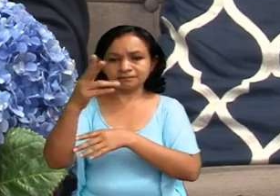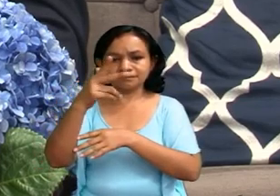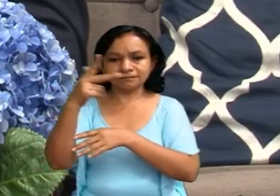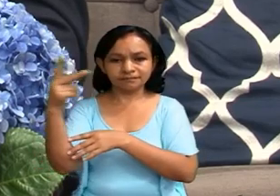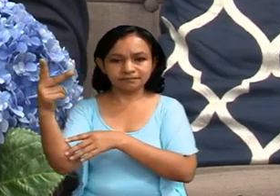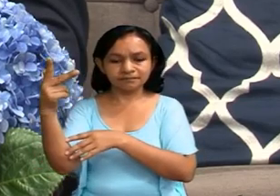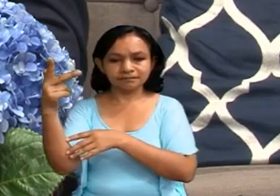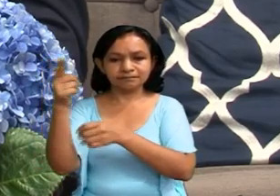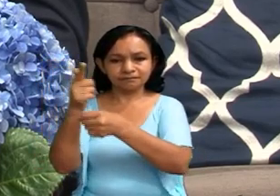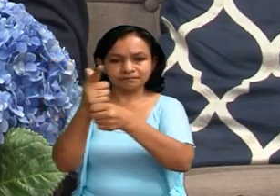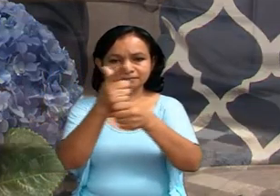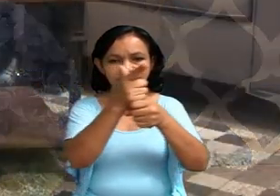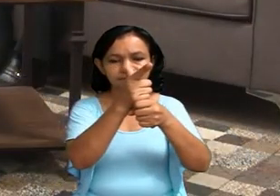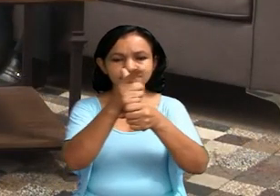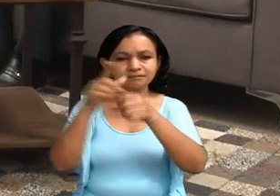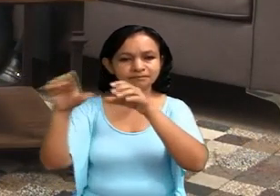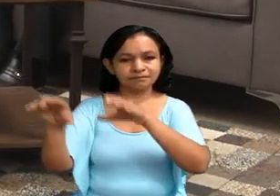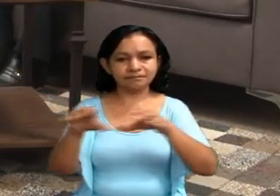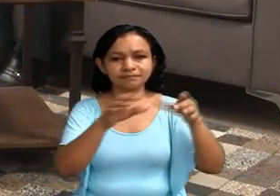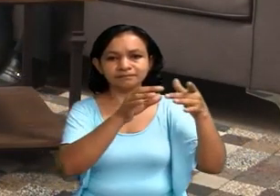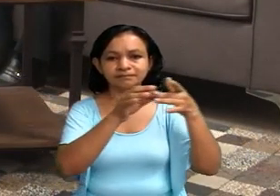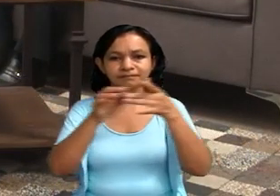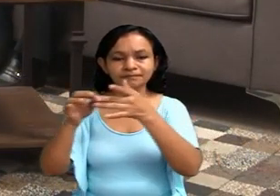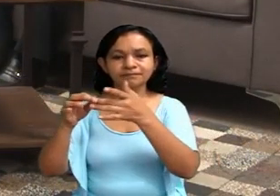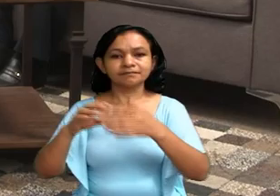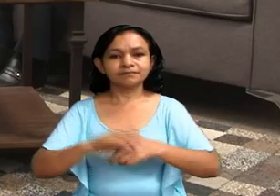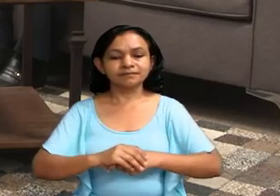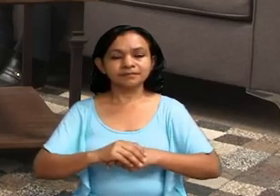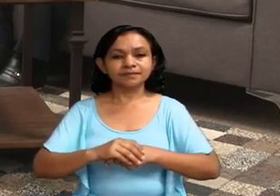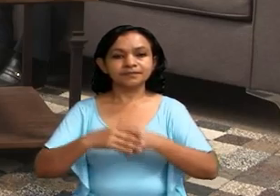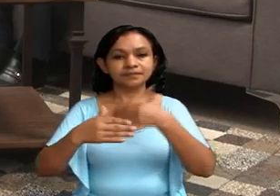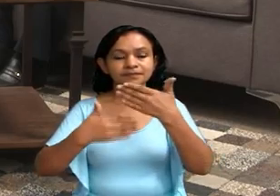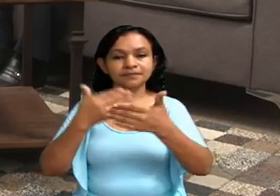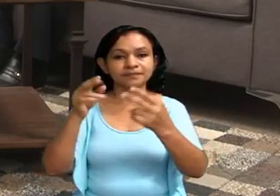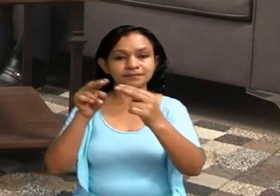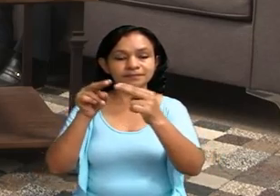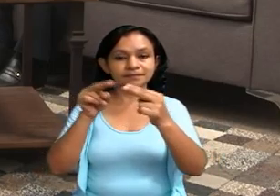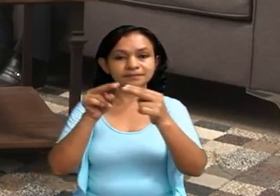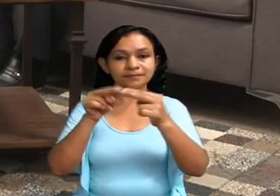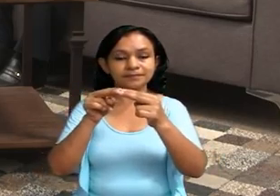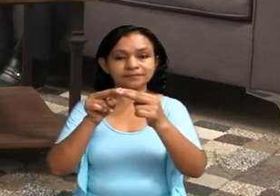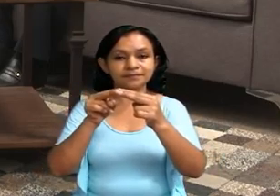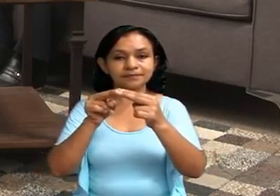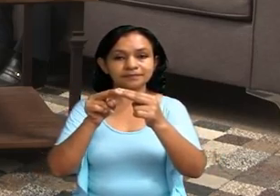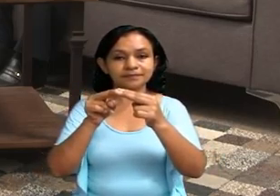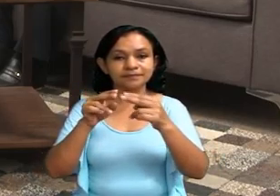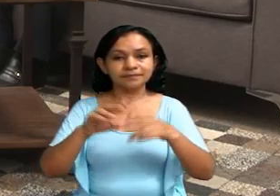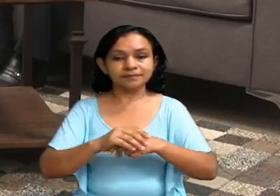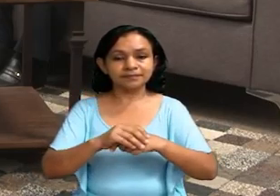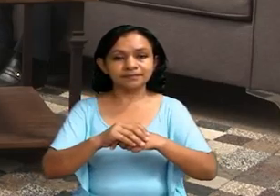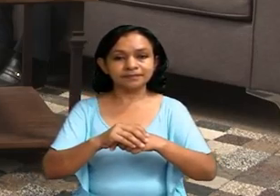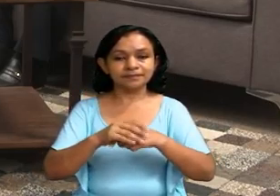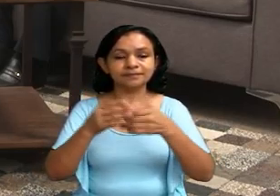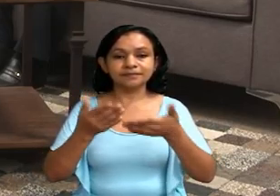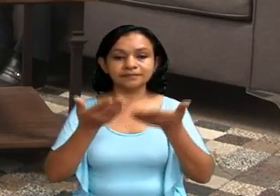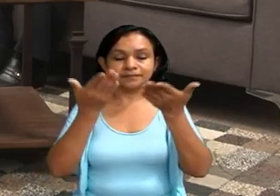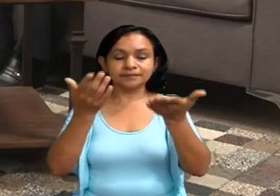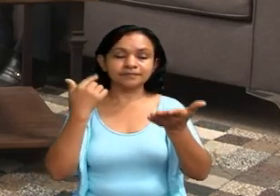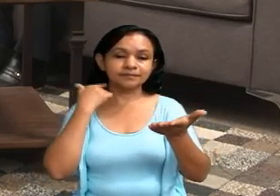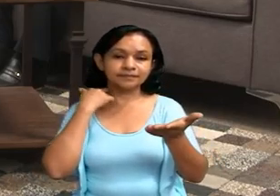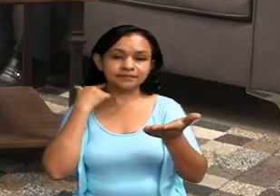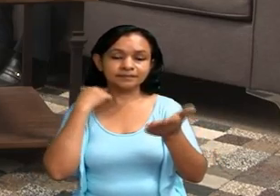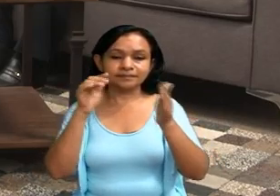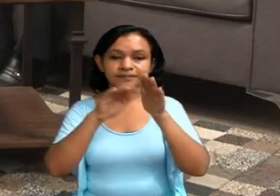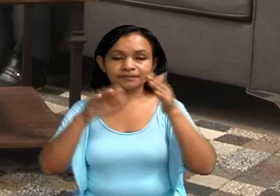canal filmando los espectáculos en el teatro. Claro que sí, un proceso de vinculación bastante en función de garantizar siempre